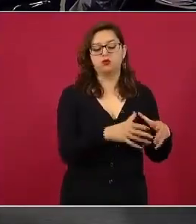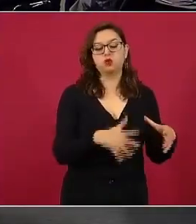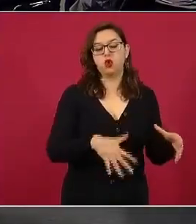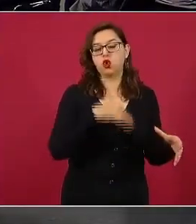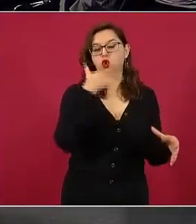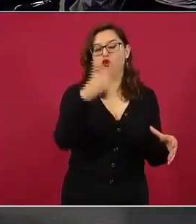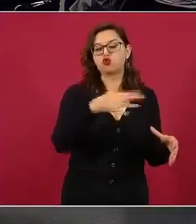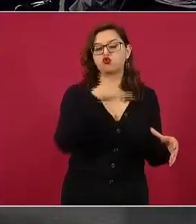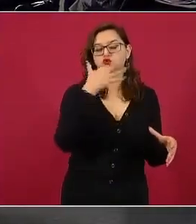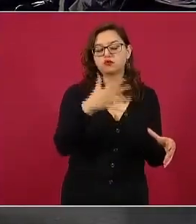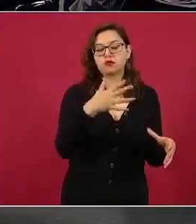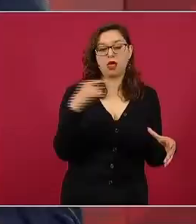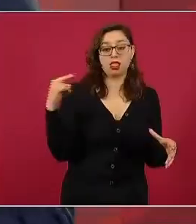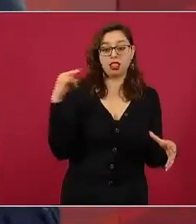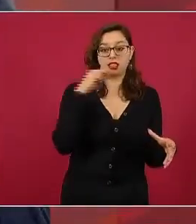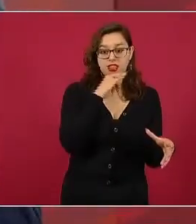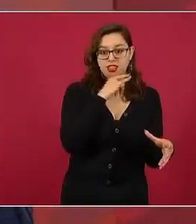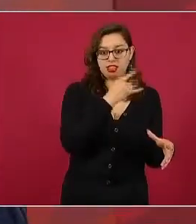y los otros